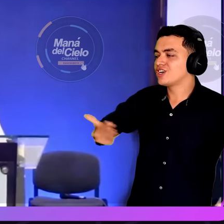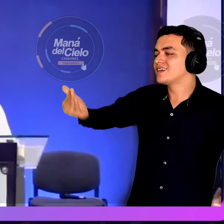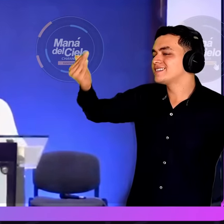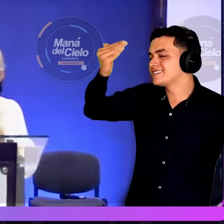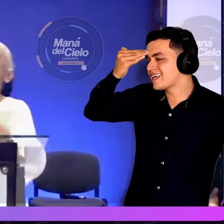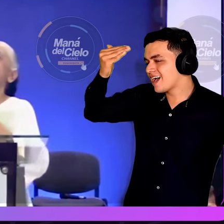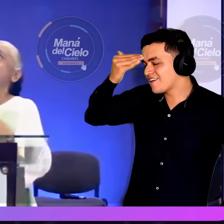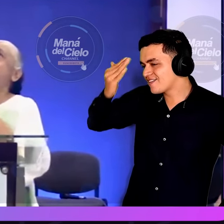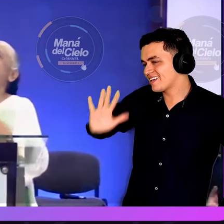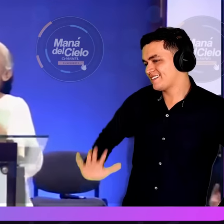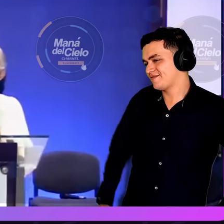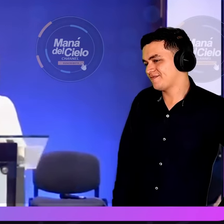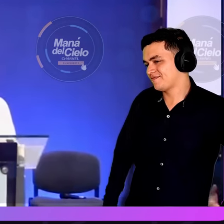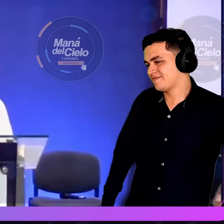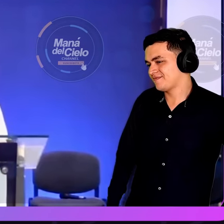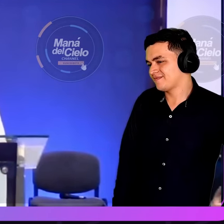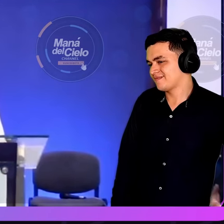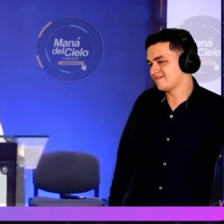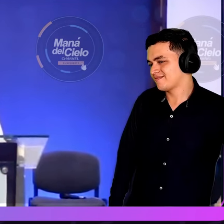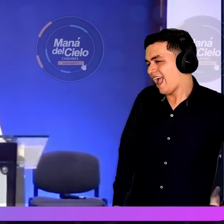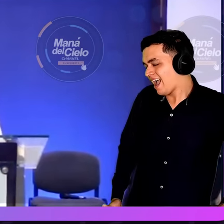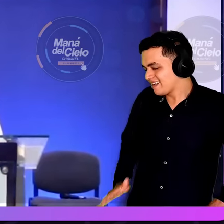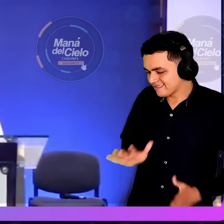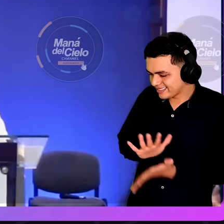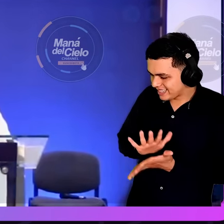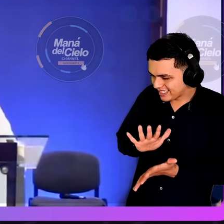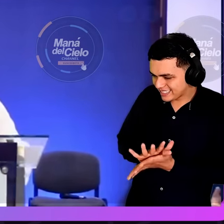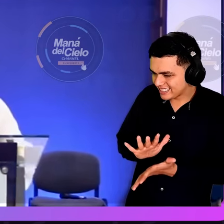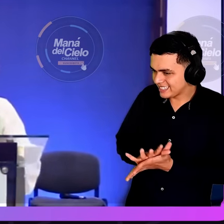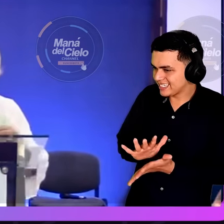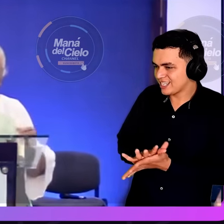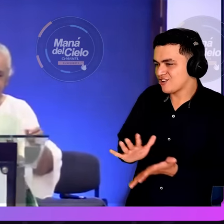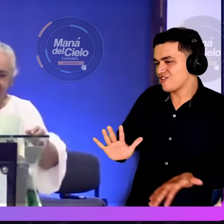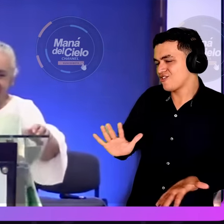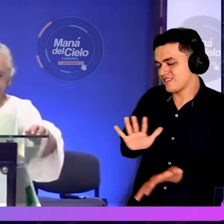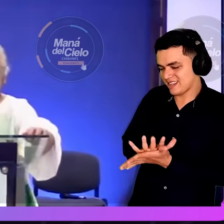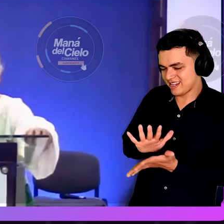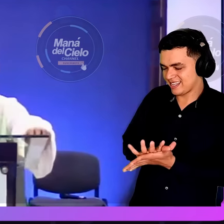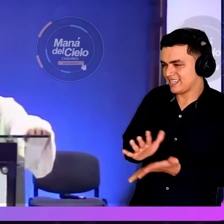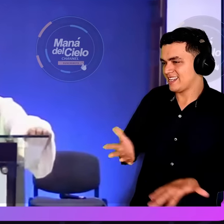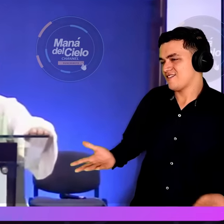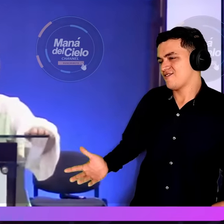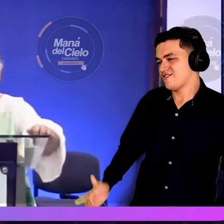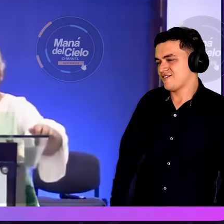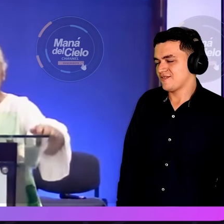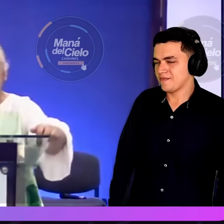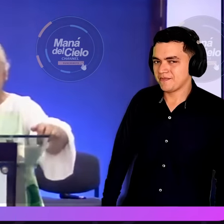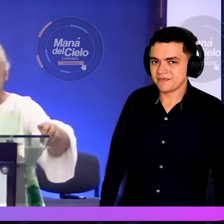Gracias, gracias. Te adoro, Jesús, eres Dios sobre todas las cosas.